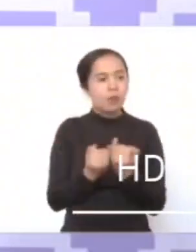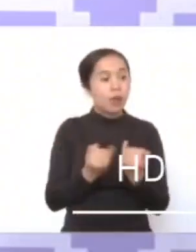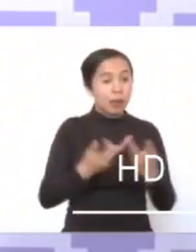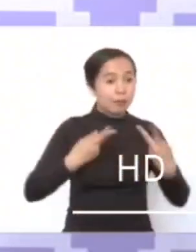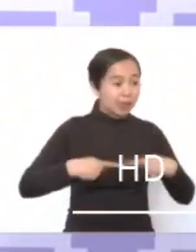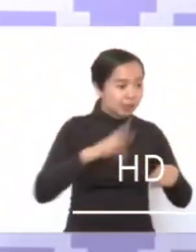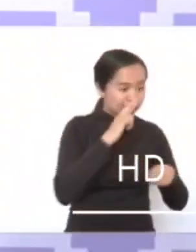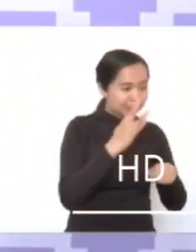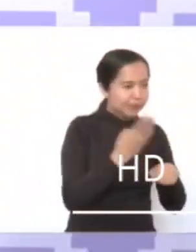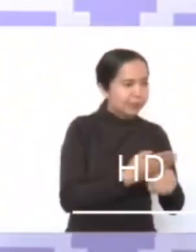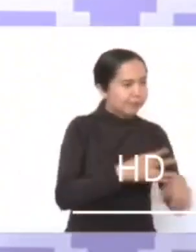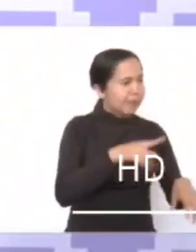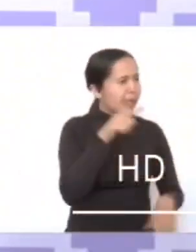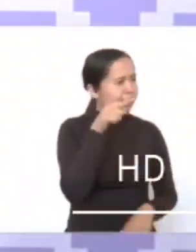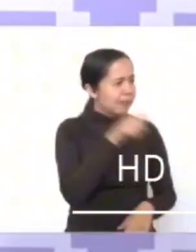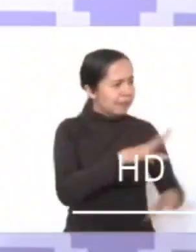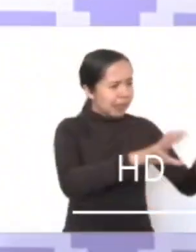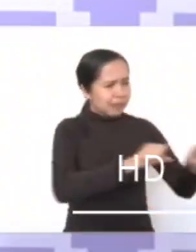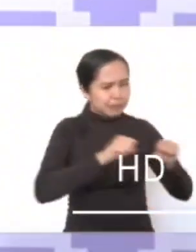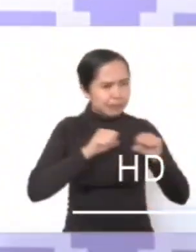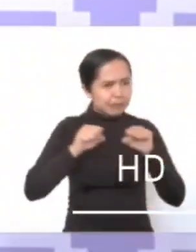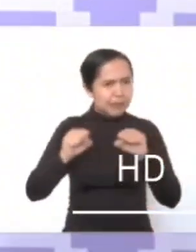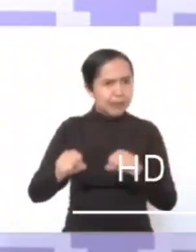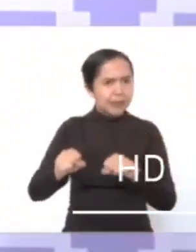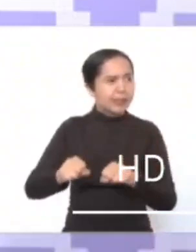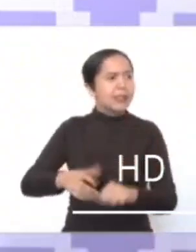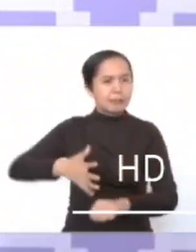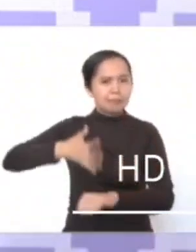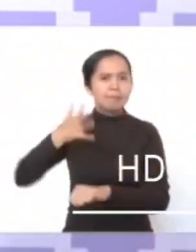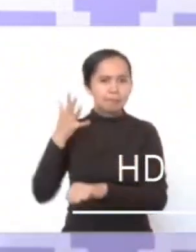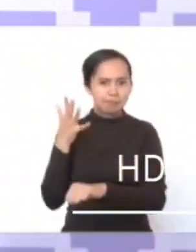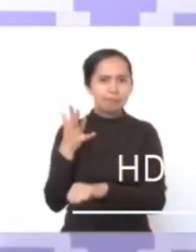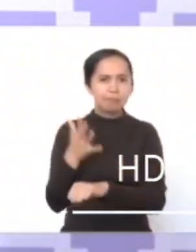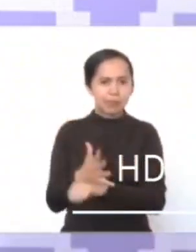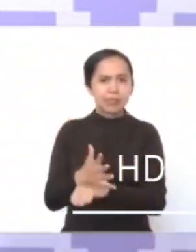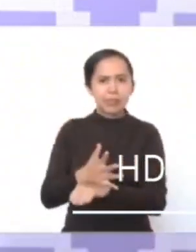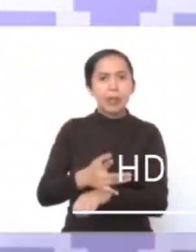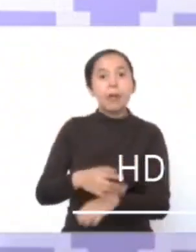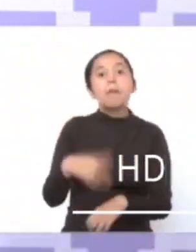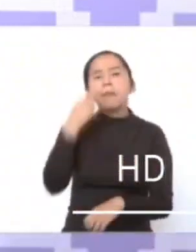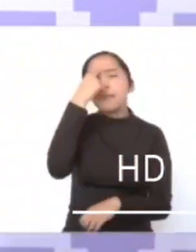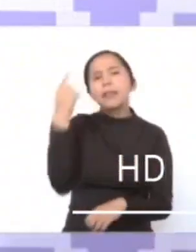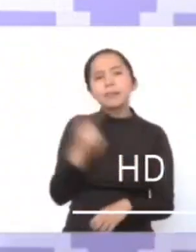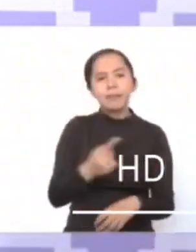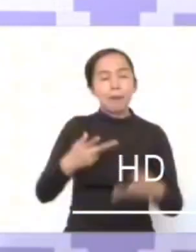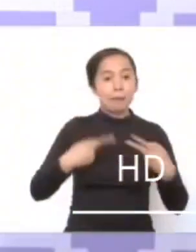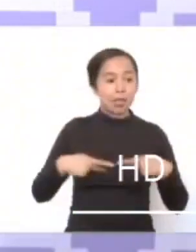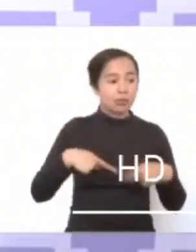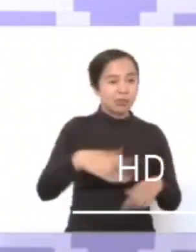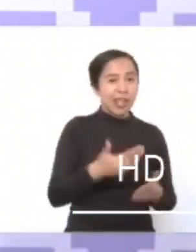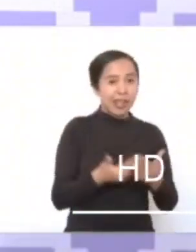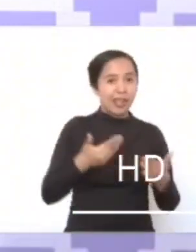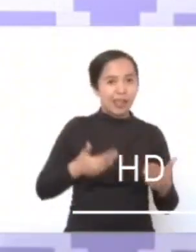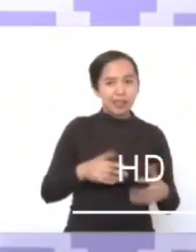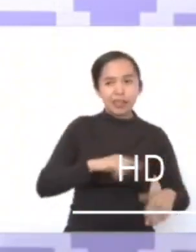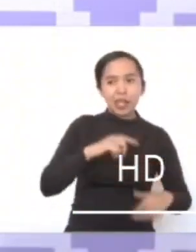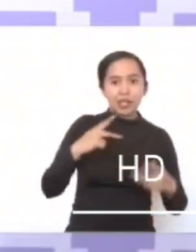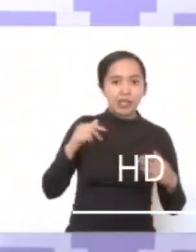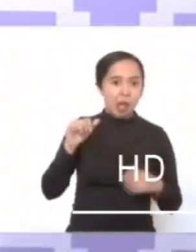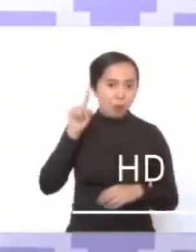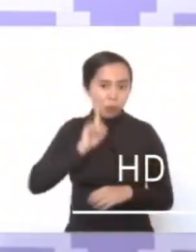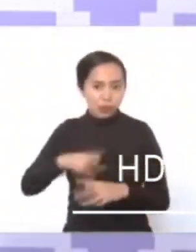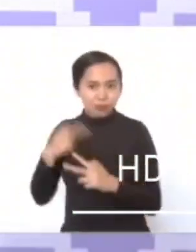detenerlos, acusarlos y lograr sentencias ejemplares para quienes han arrebatado la vida a una